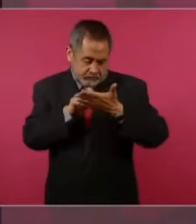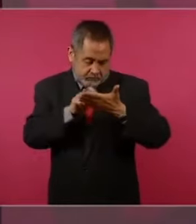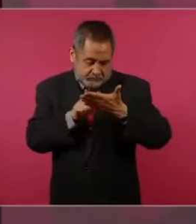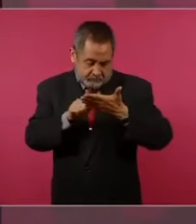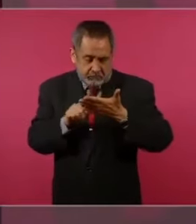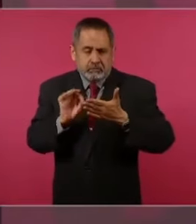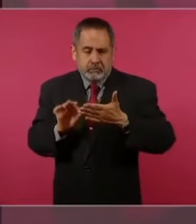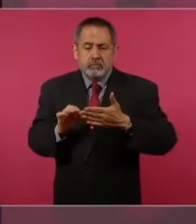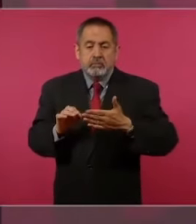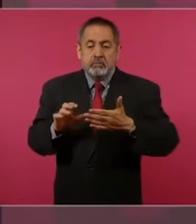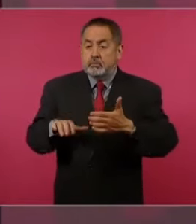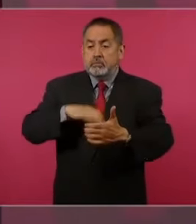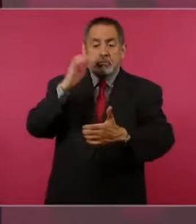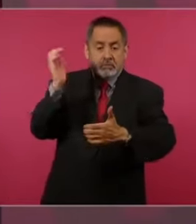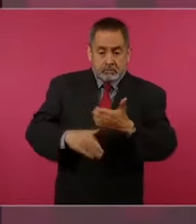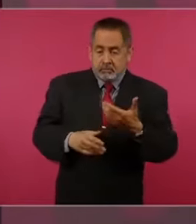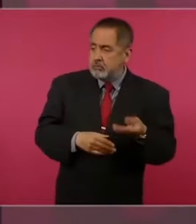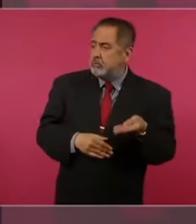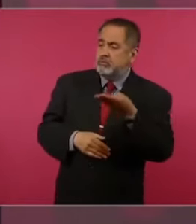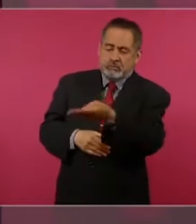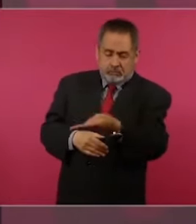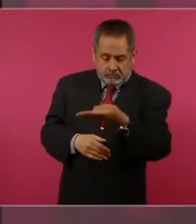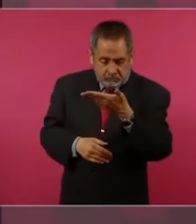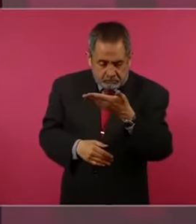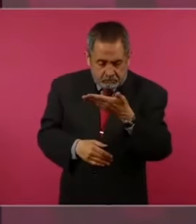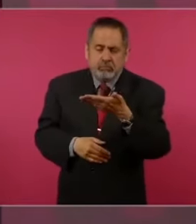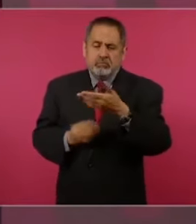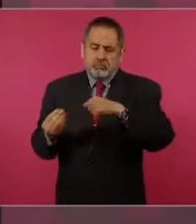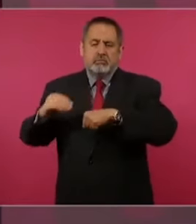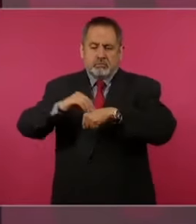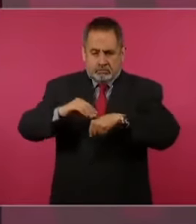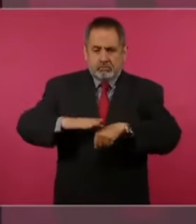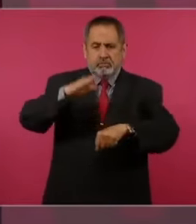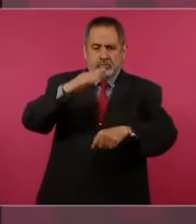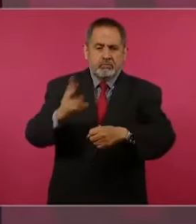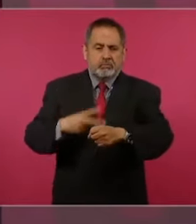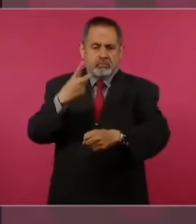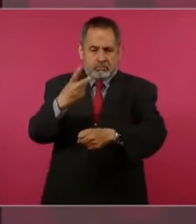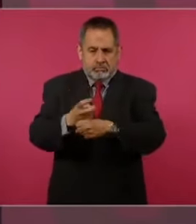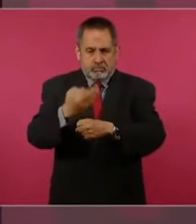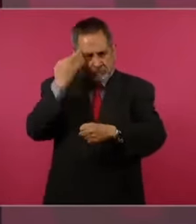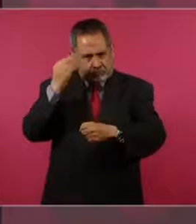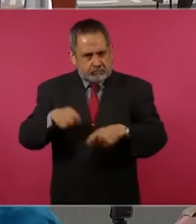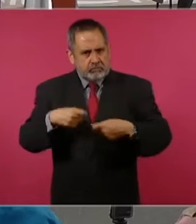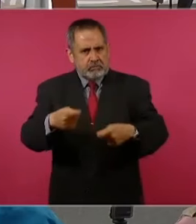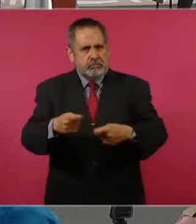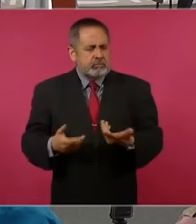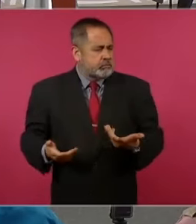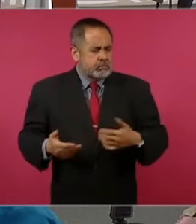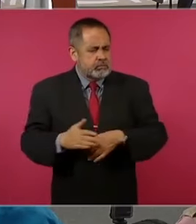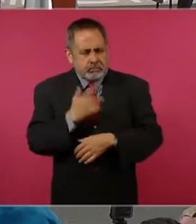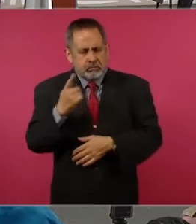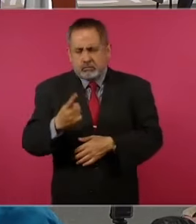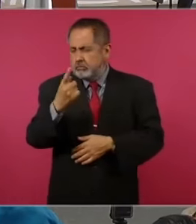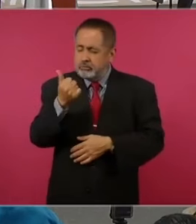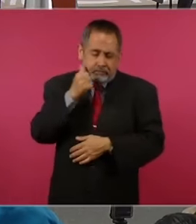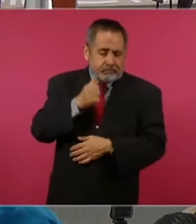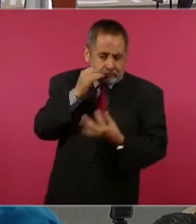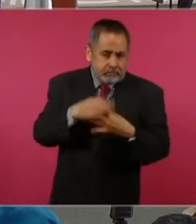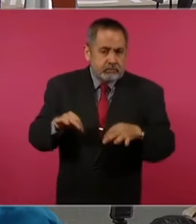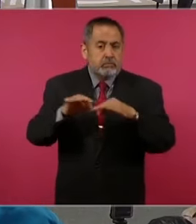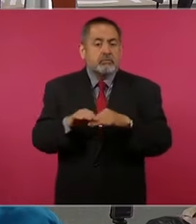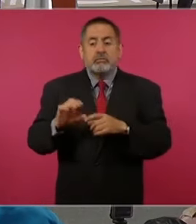concluya uno de los comités, es posible ampliarlo hacia una segunda etapa. ¿Por qué lo hicimos así? Y esto es importante.